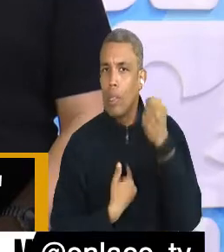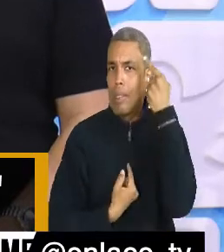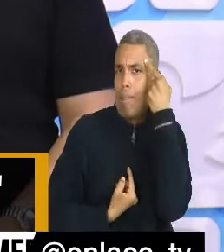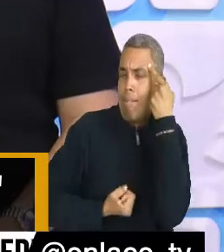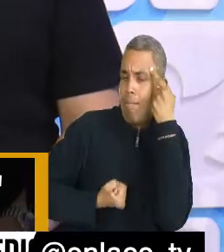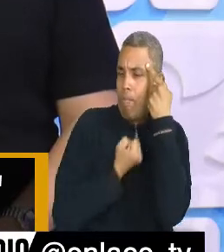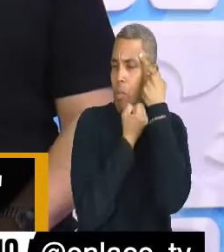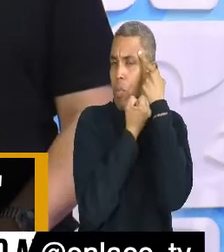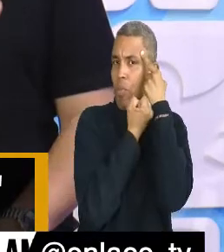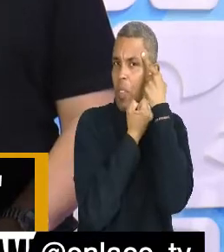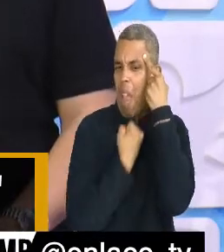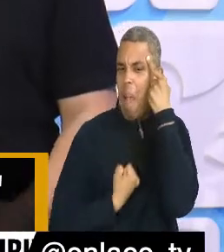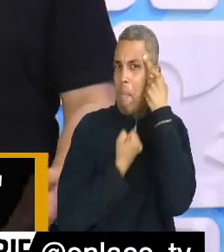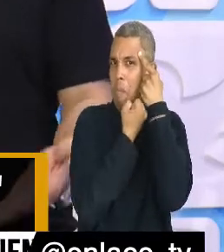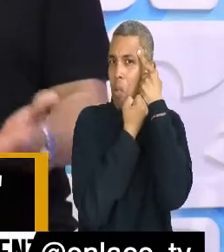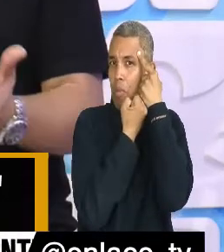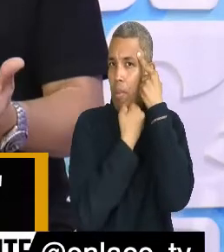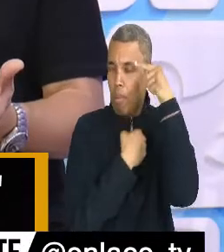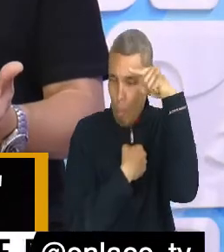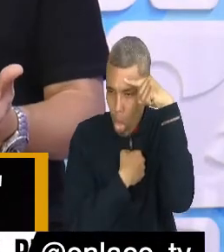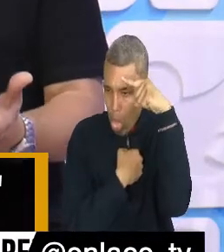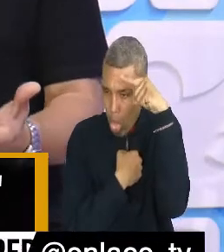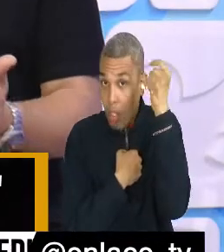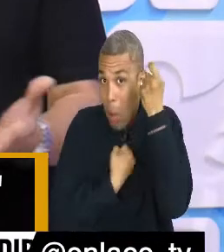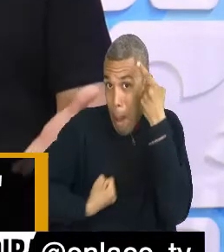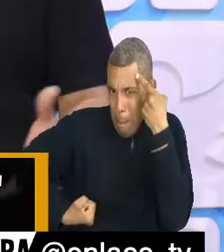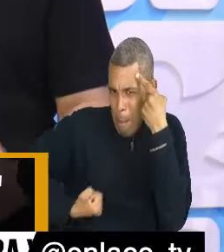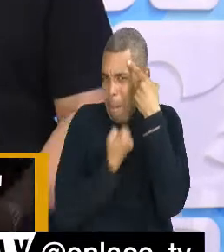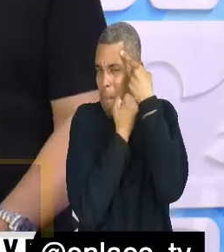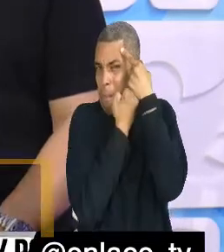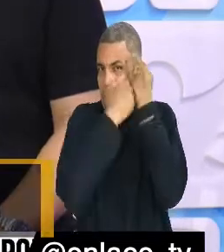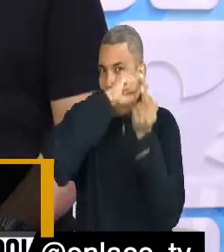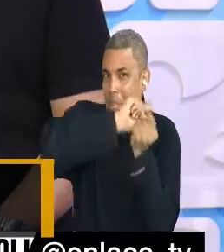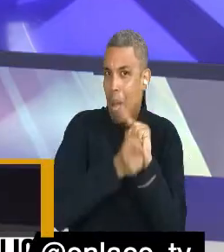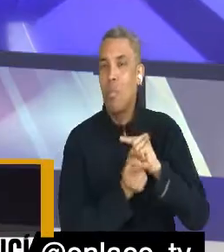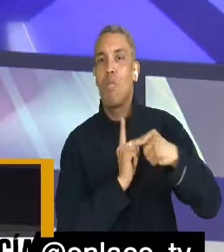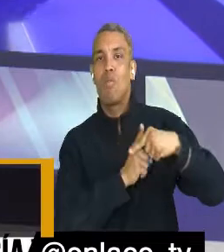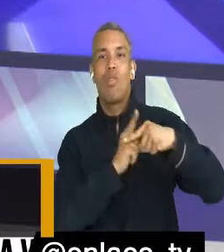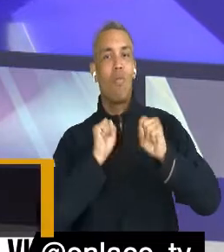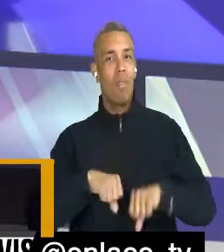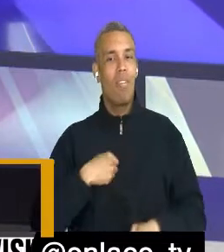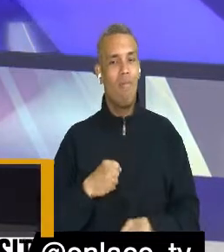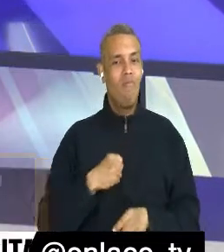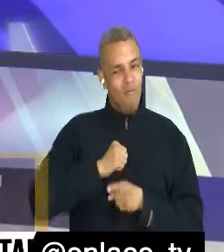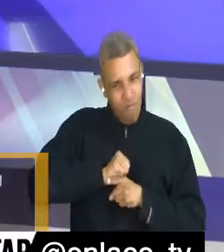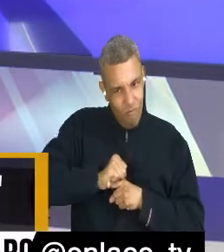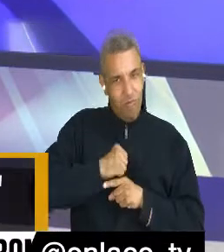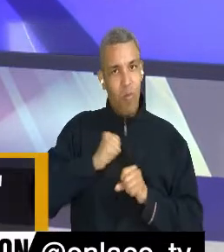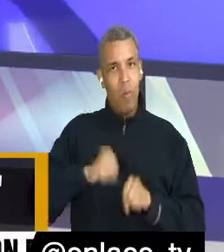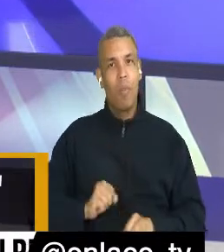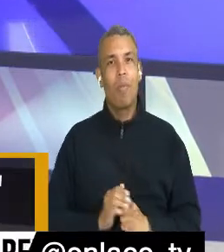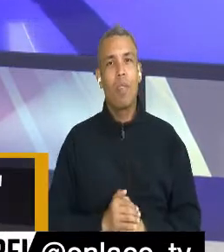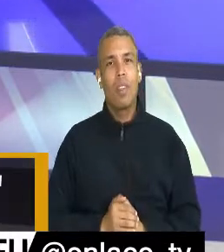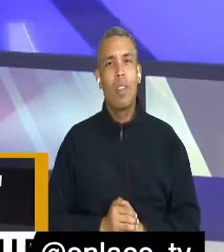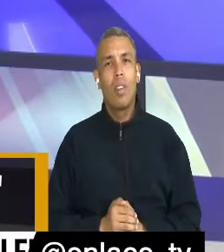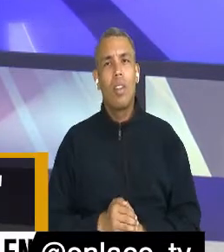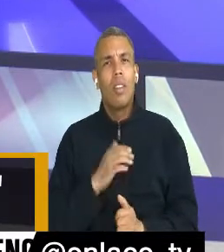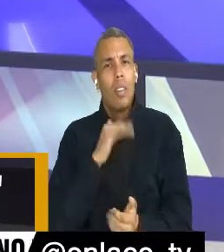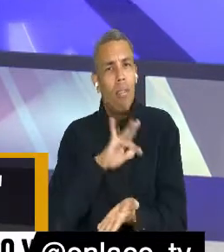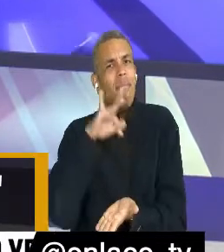fundamentales y aplicables para la vida, porque ese es el secreto, que lo podamos aplicar de una vez. Así es, Ahmed. Entonces, ¿por qué los barranqueños no